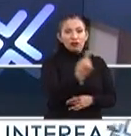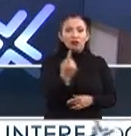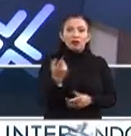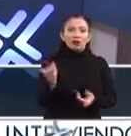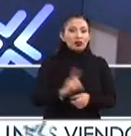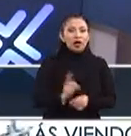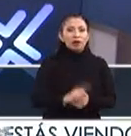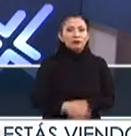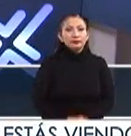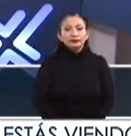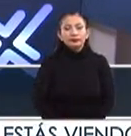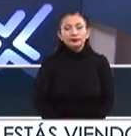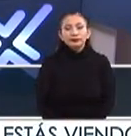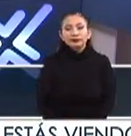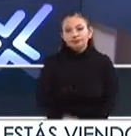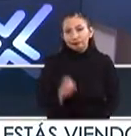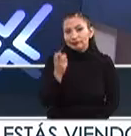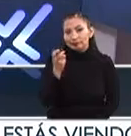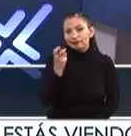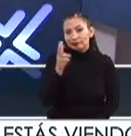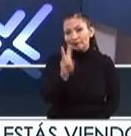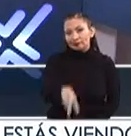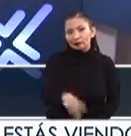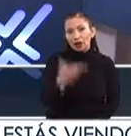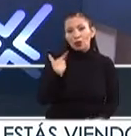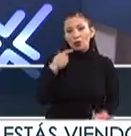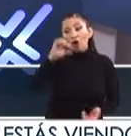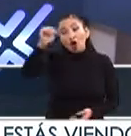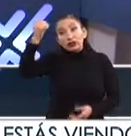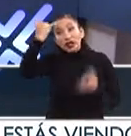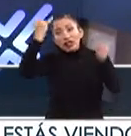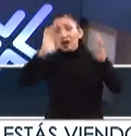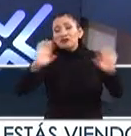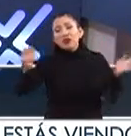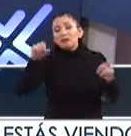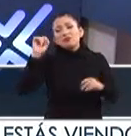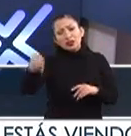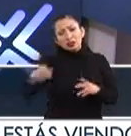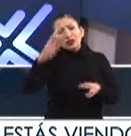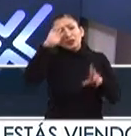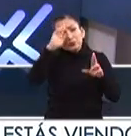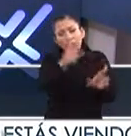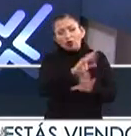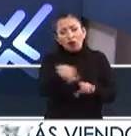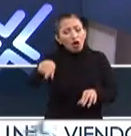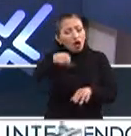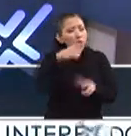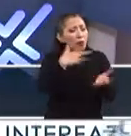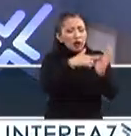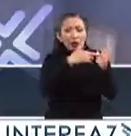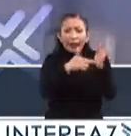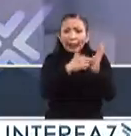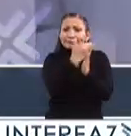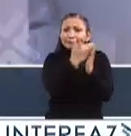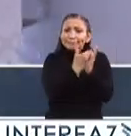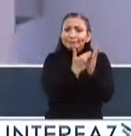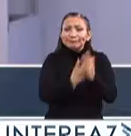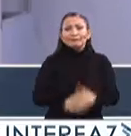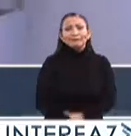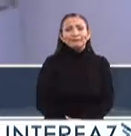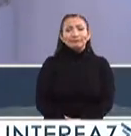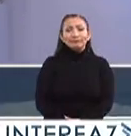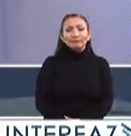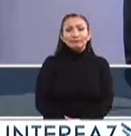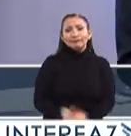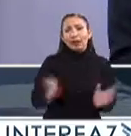Del día a día, de lo cotidiano. Sí, es más eso que proponer otra estrategia ahorita, por lo mientras, en lo que se acomodan todas